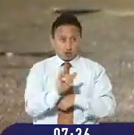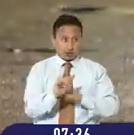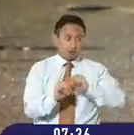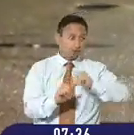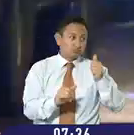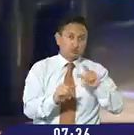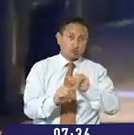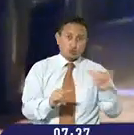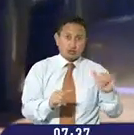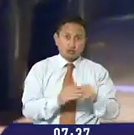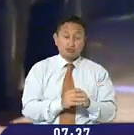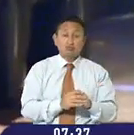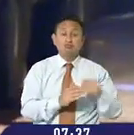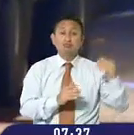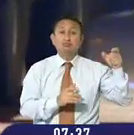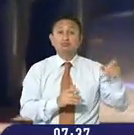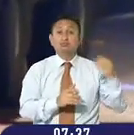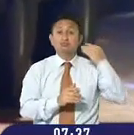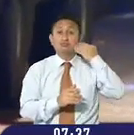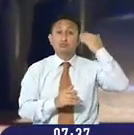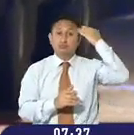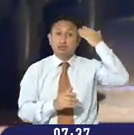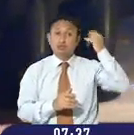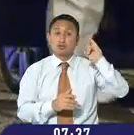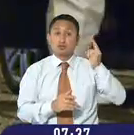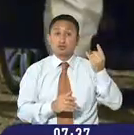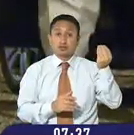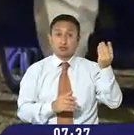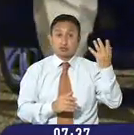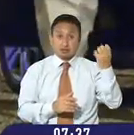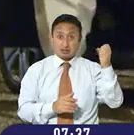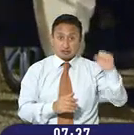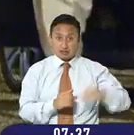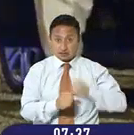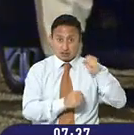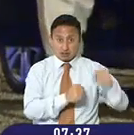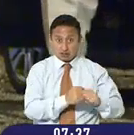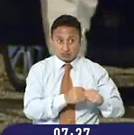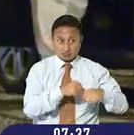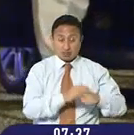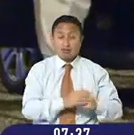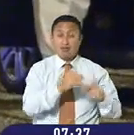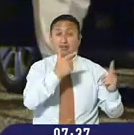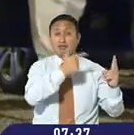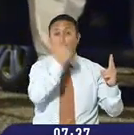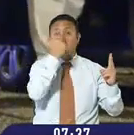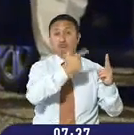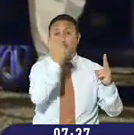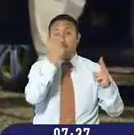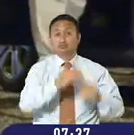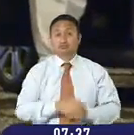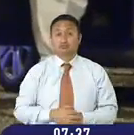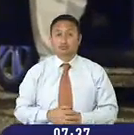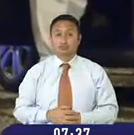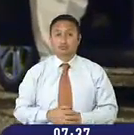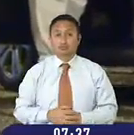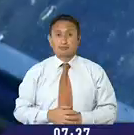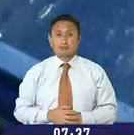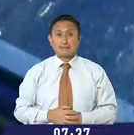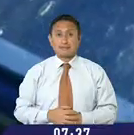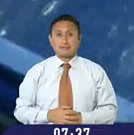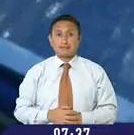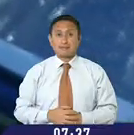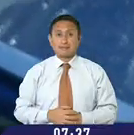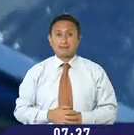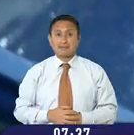violento. Un adulto y un menor de 15 años fueron asesinados producto de disparos que salieron desde un auto oscuro.